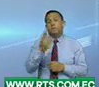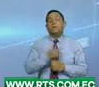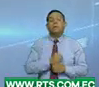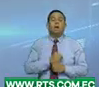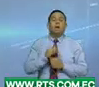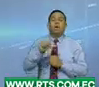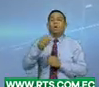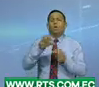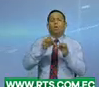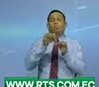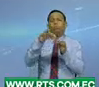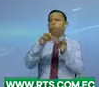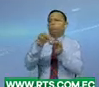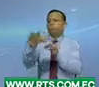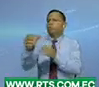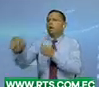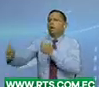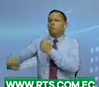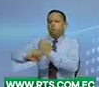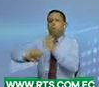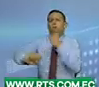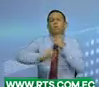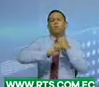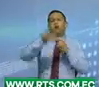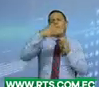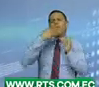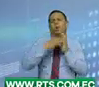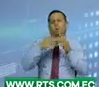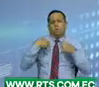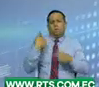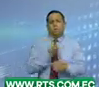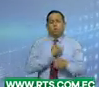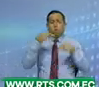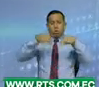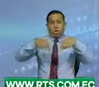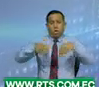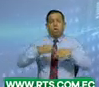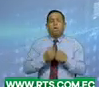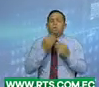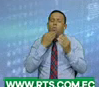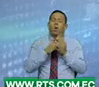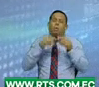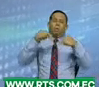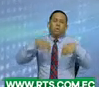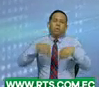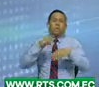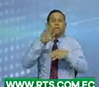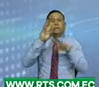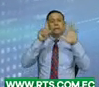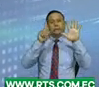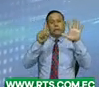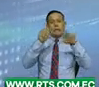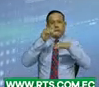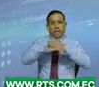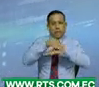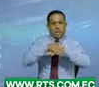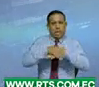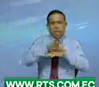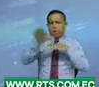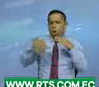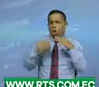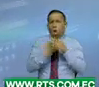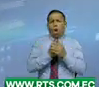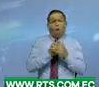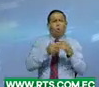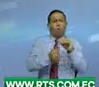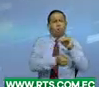si nosotros cerramos negocios a determinadas horas ejemplo si en las seis de la tarde y hay gente circulando y nuestras